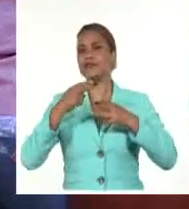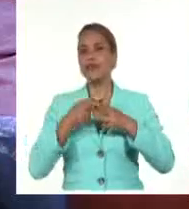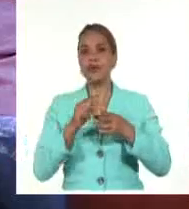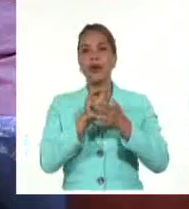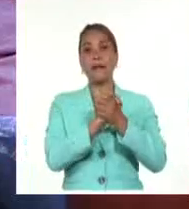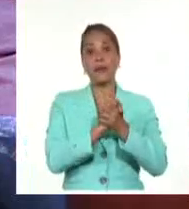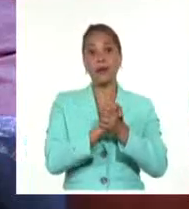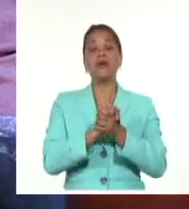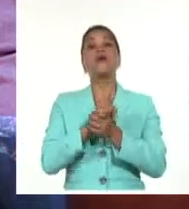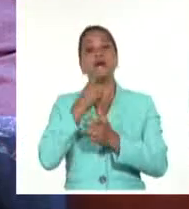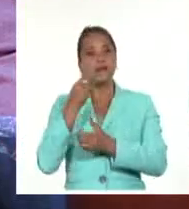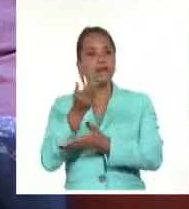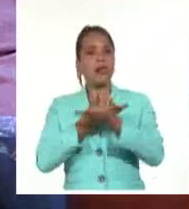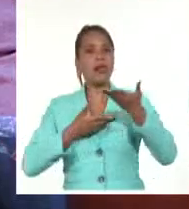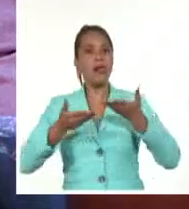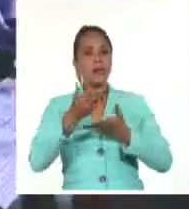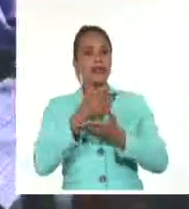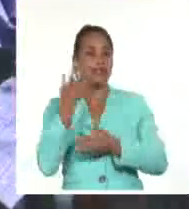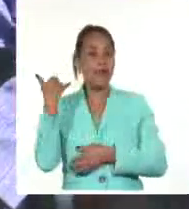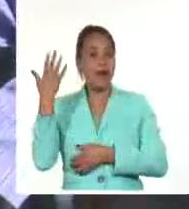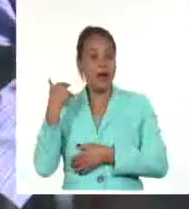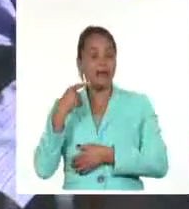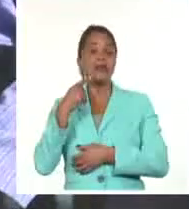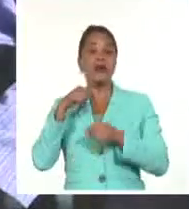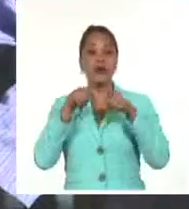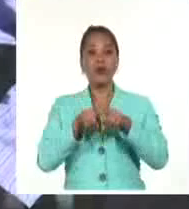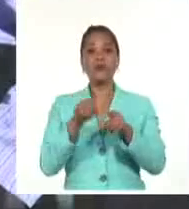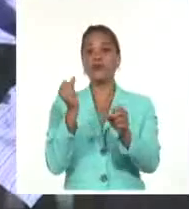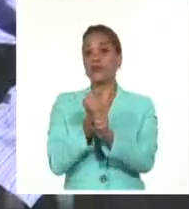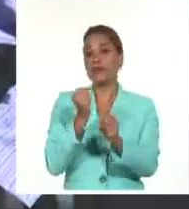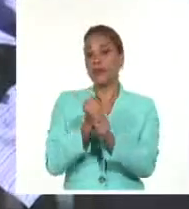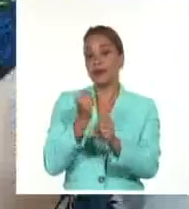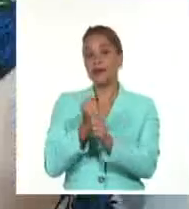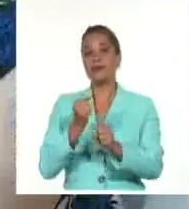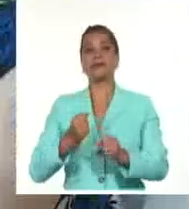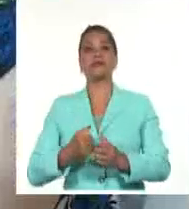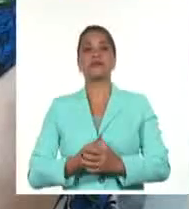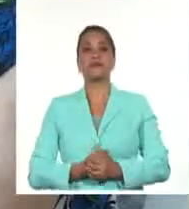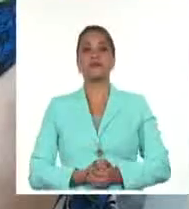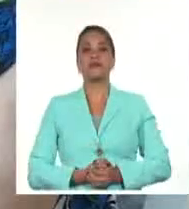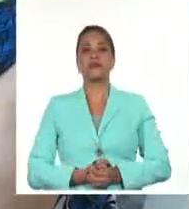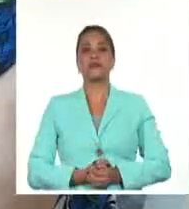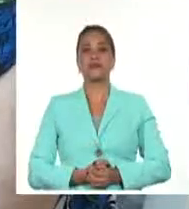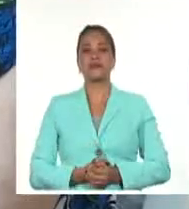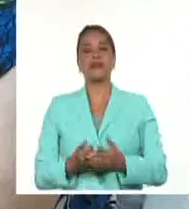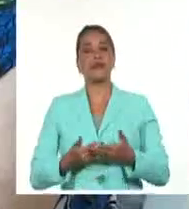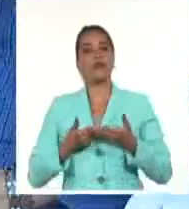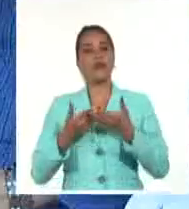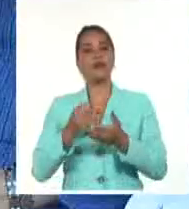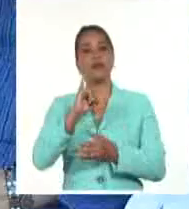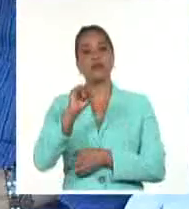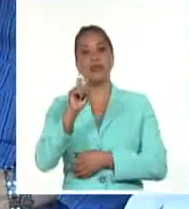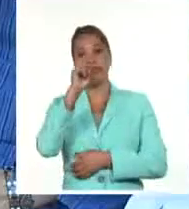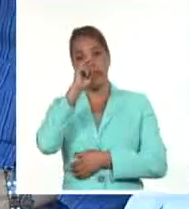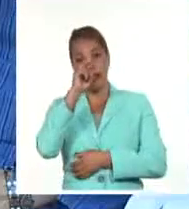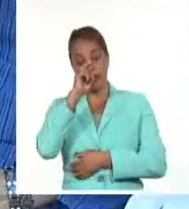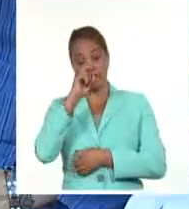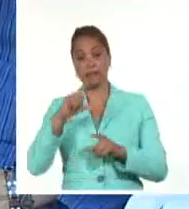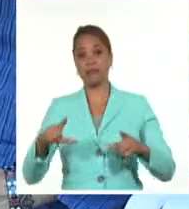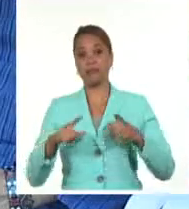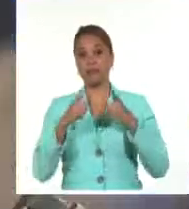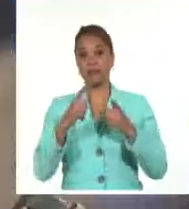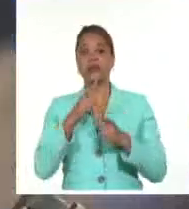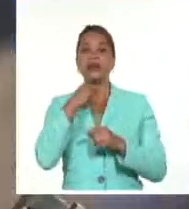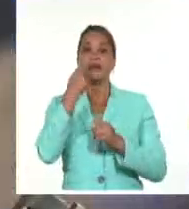que compartieron con feliz arte y vida en diversos momentos homenaje por los 60 años de santiago feliú en la